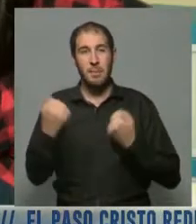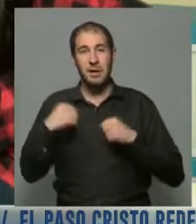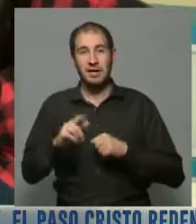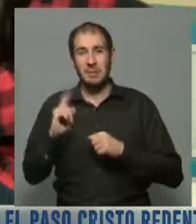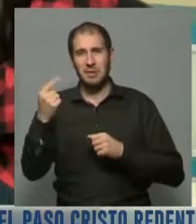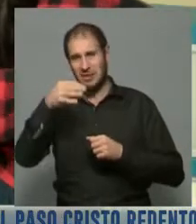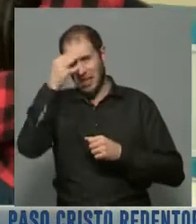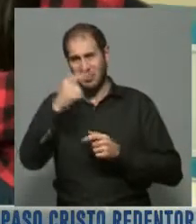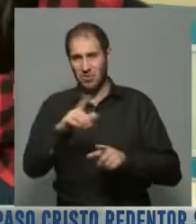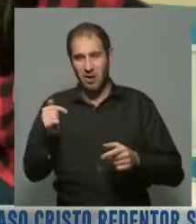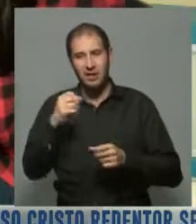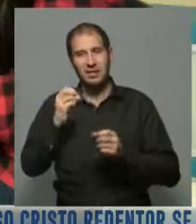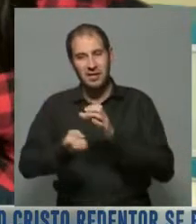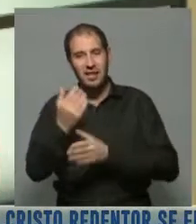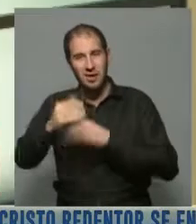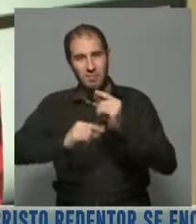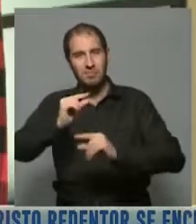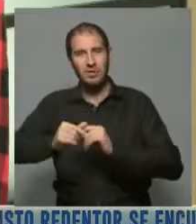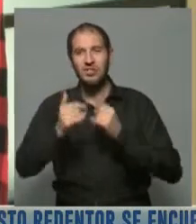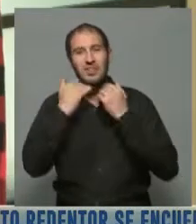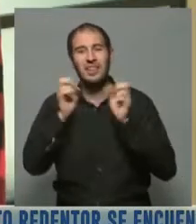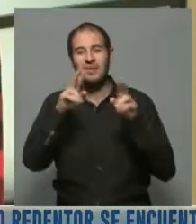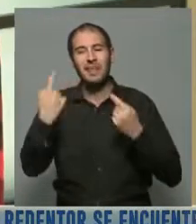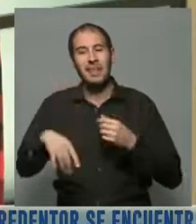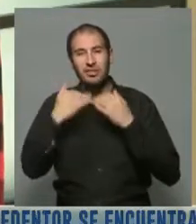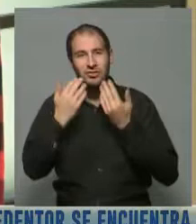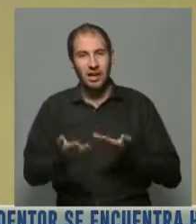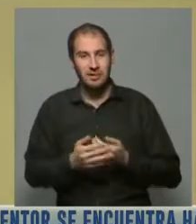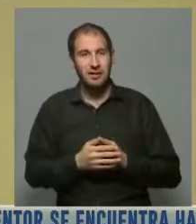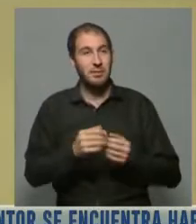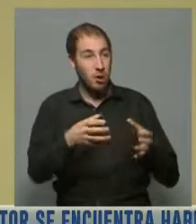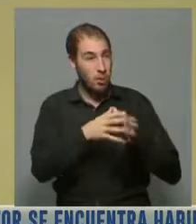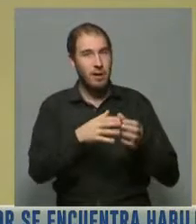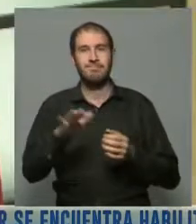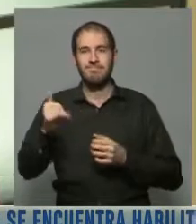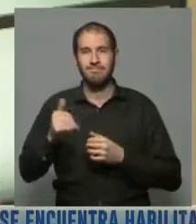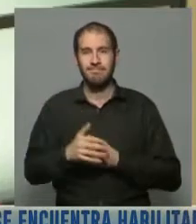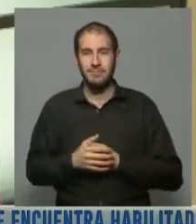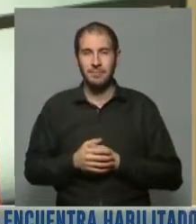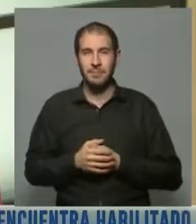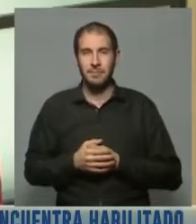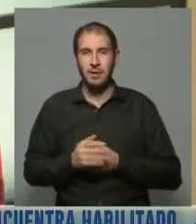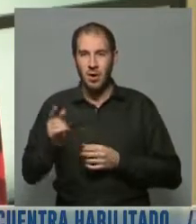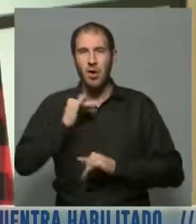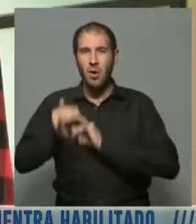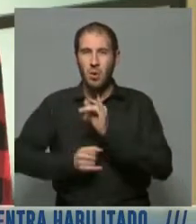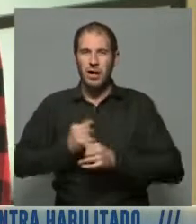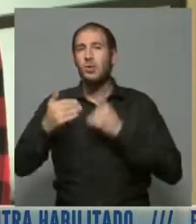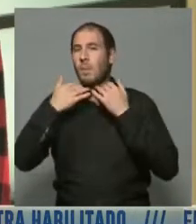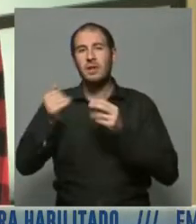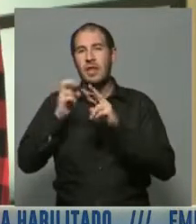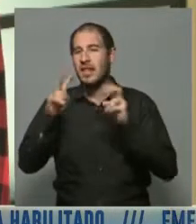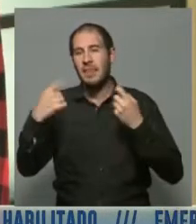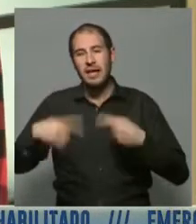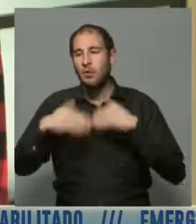existía la obra se claro fue creando, no sabíamos de qué iba a tratar. Fue una creación grupal. Claro, sí. Uh-huh. Por eso decíamos, bueno, no importa de qué